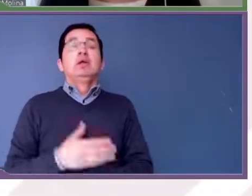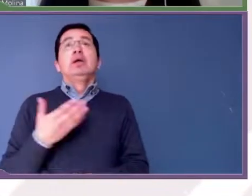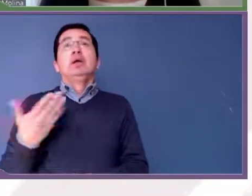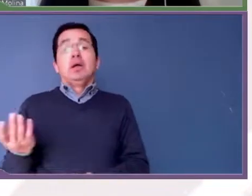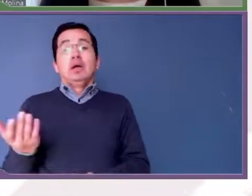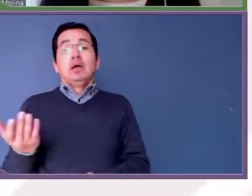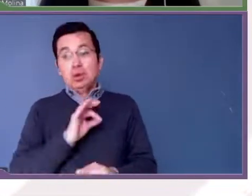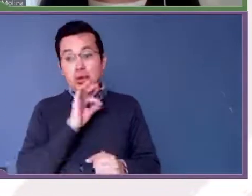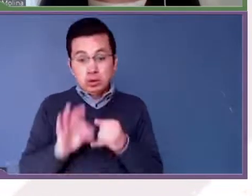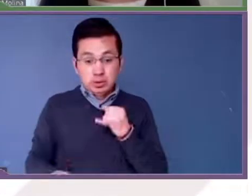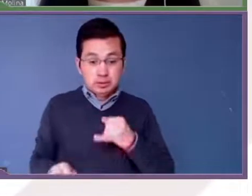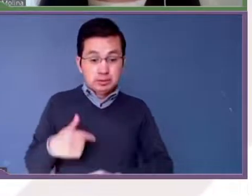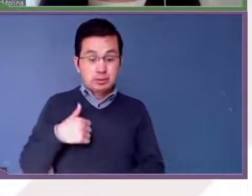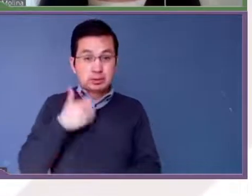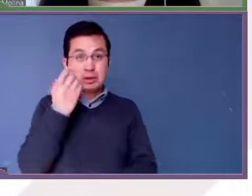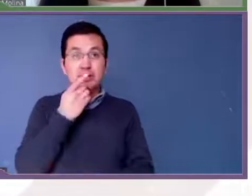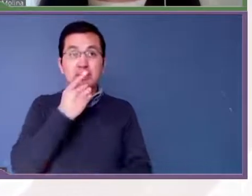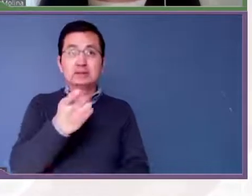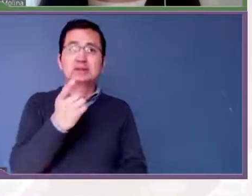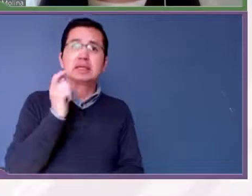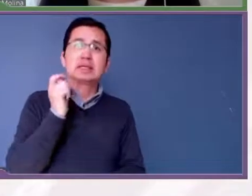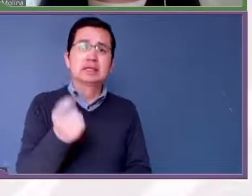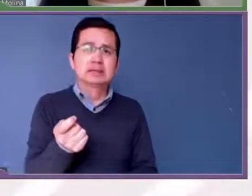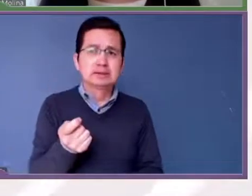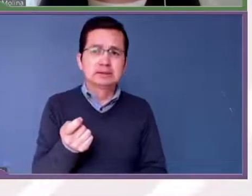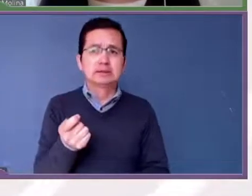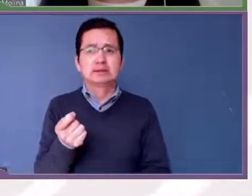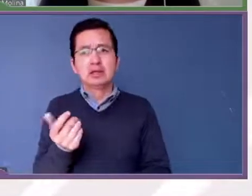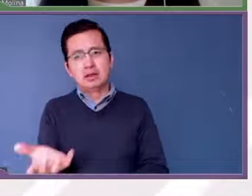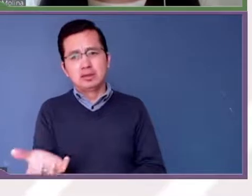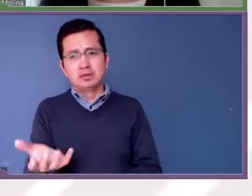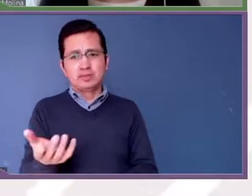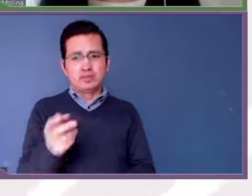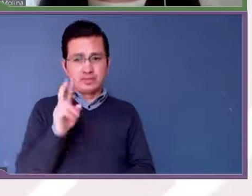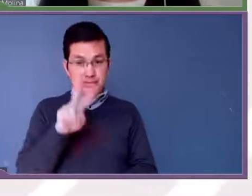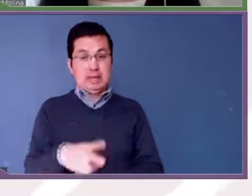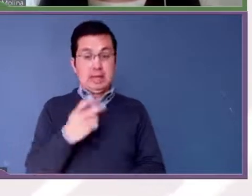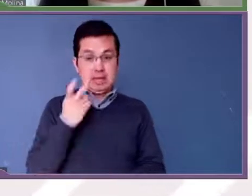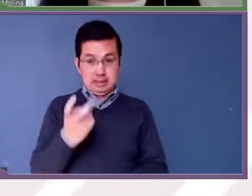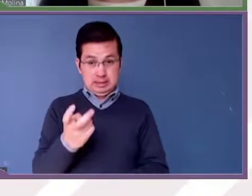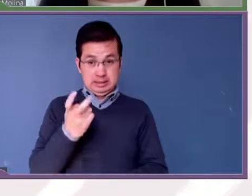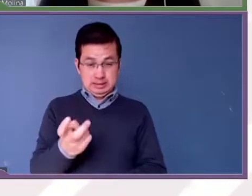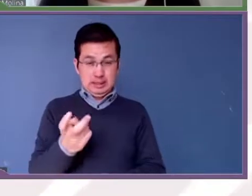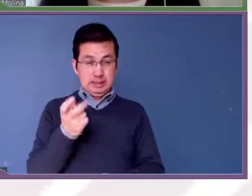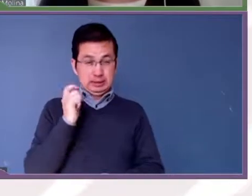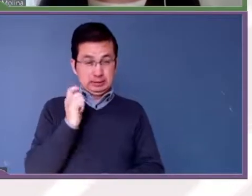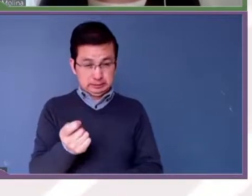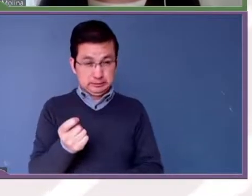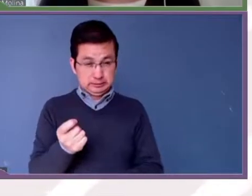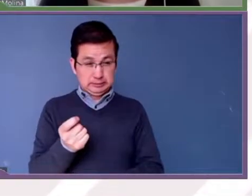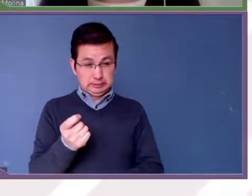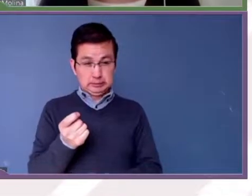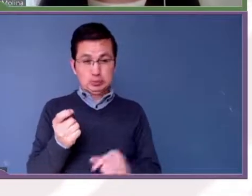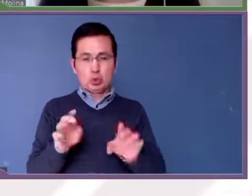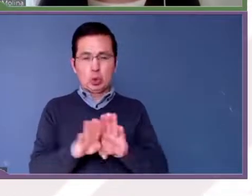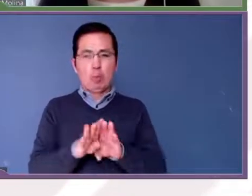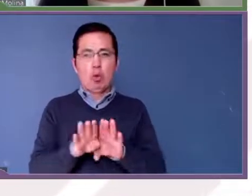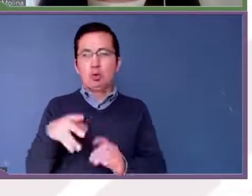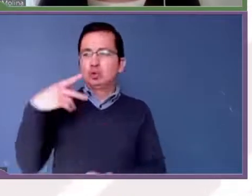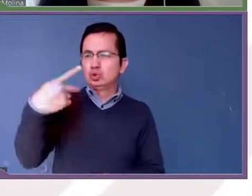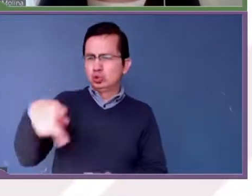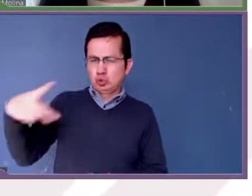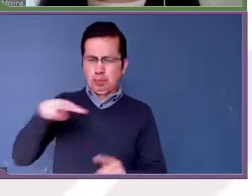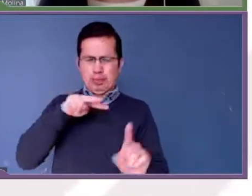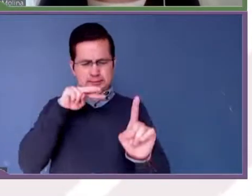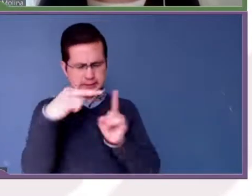finalmente yo diría y resaltaría como de esta diferencia entre la percepción y el testimonial, que